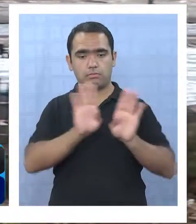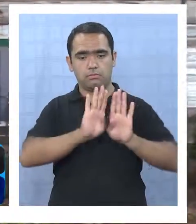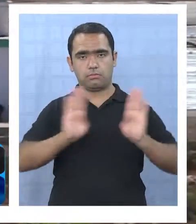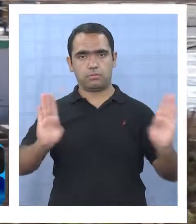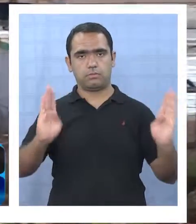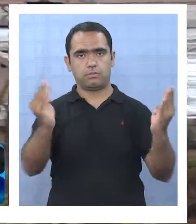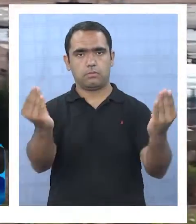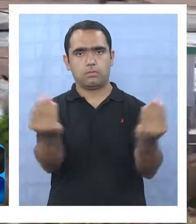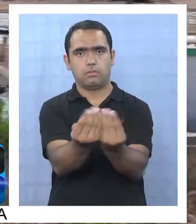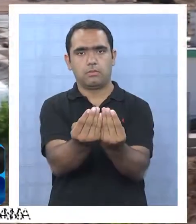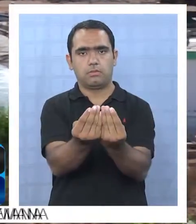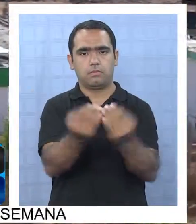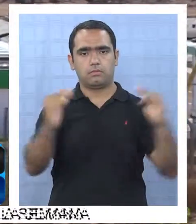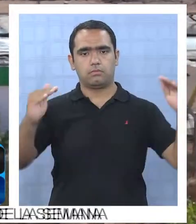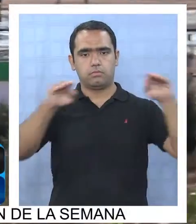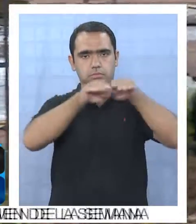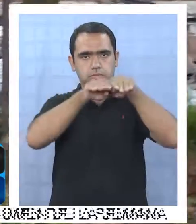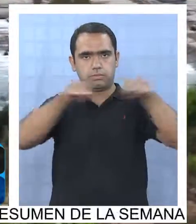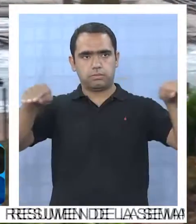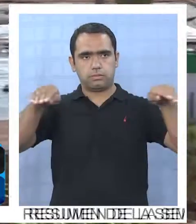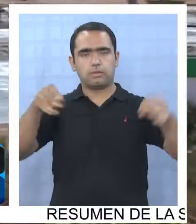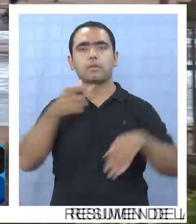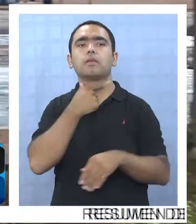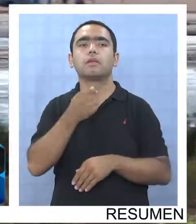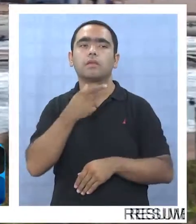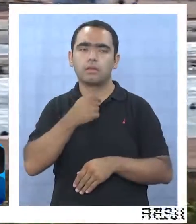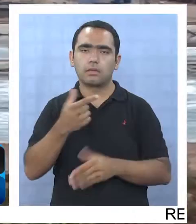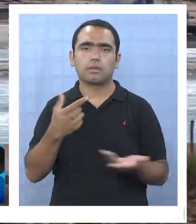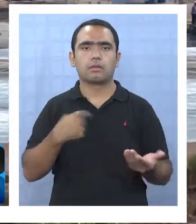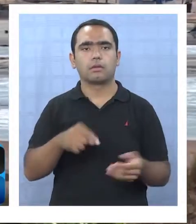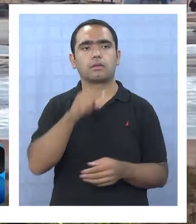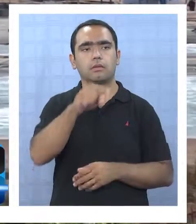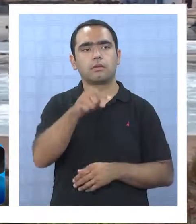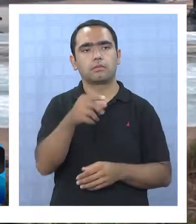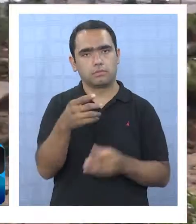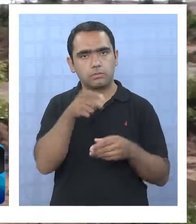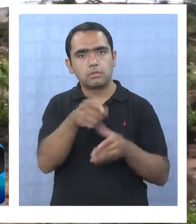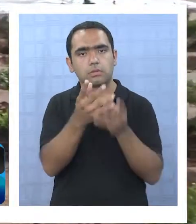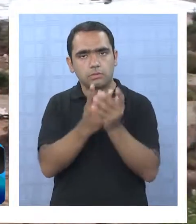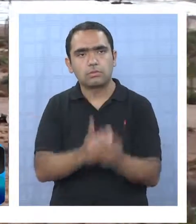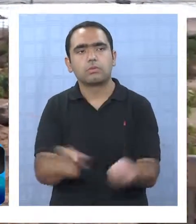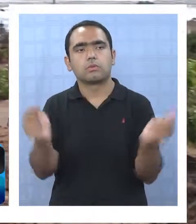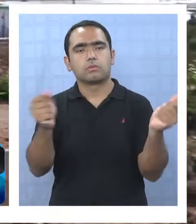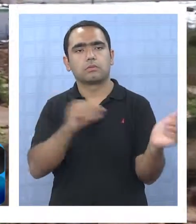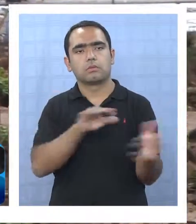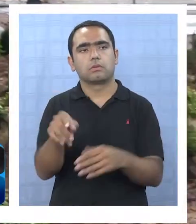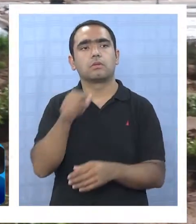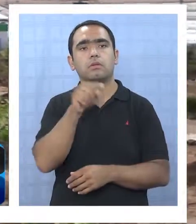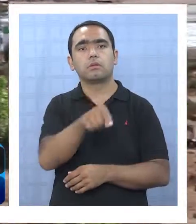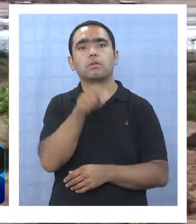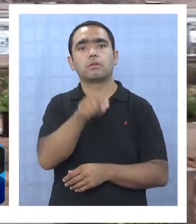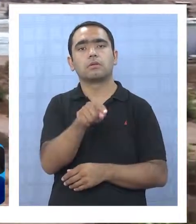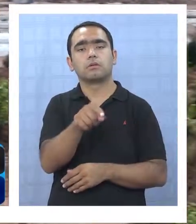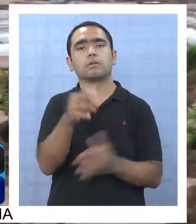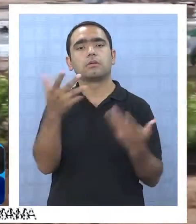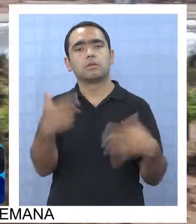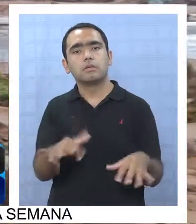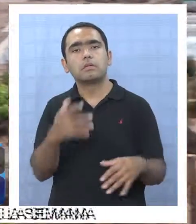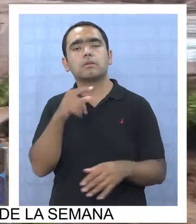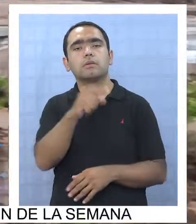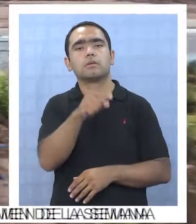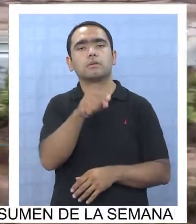solución, así lo asegura la vocera de esta movilización. Y en busca de esta solución volvieron a manifestarse, esta